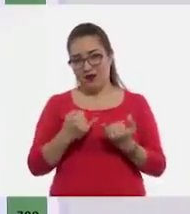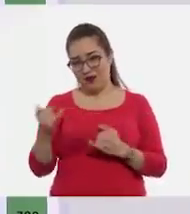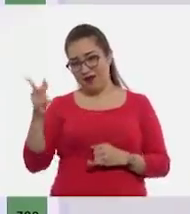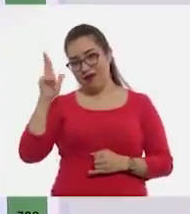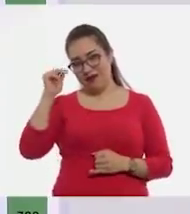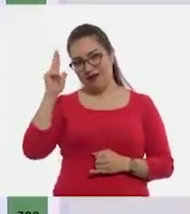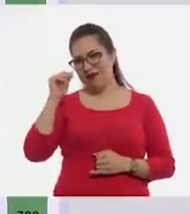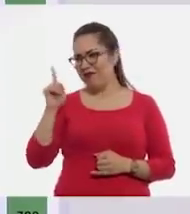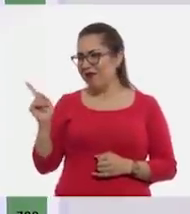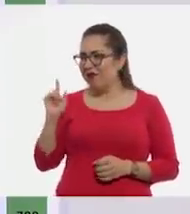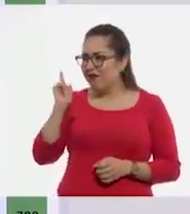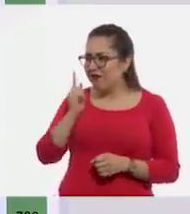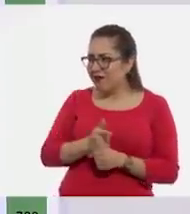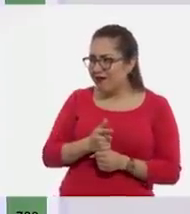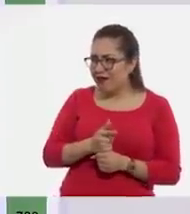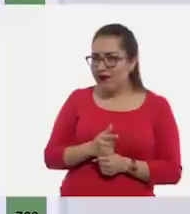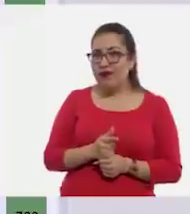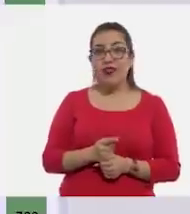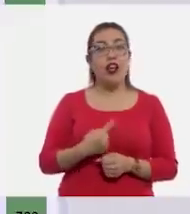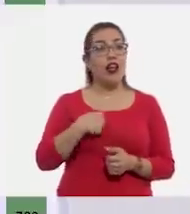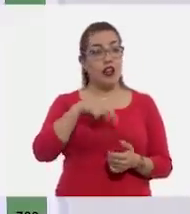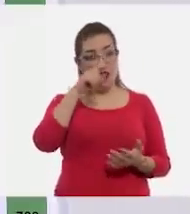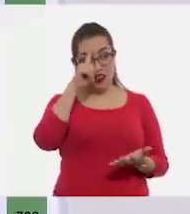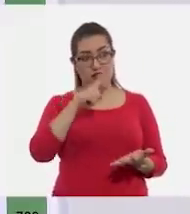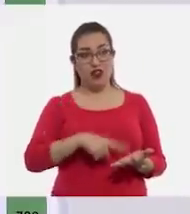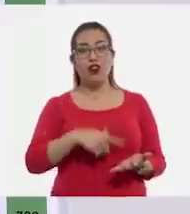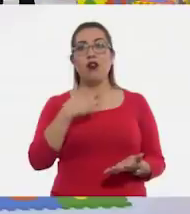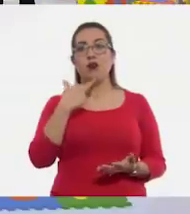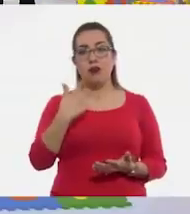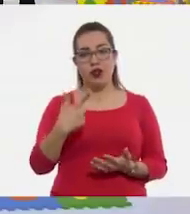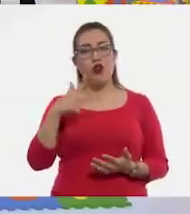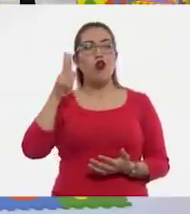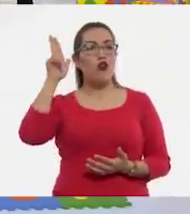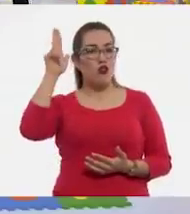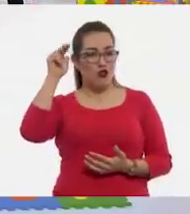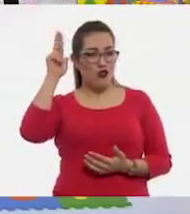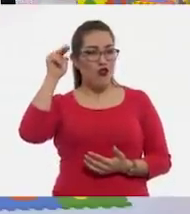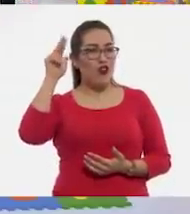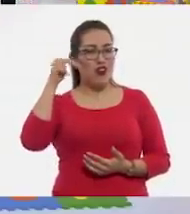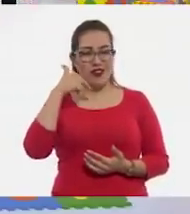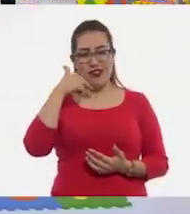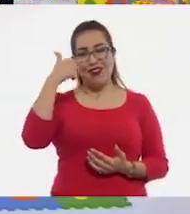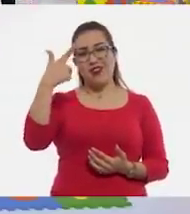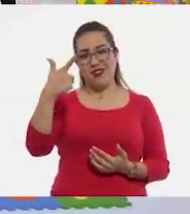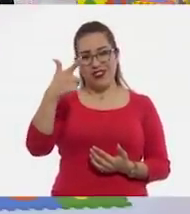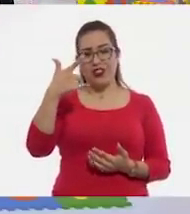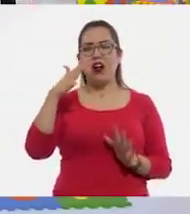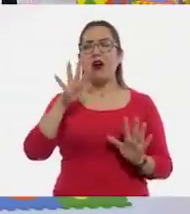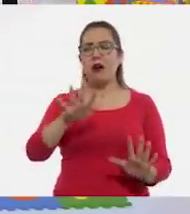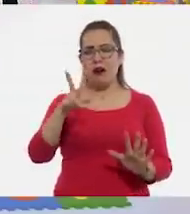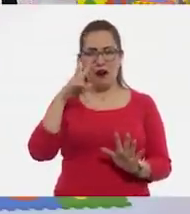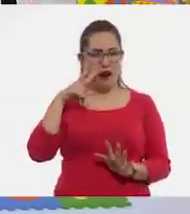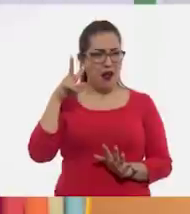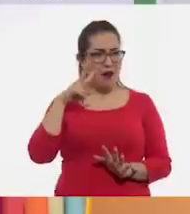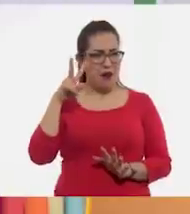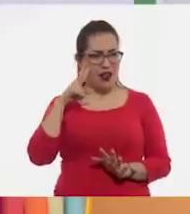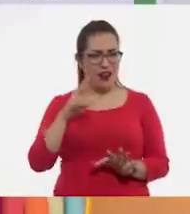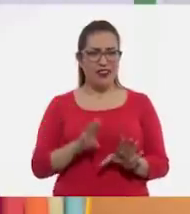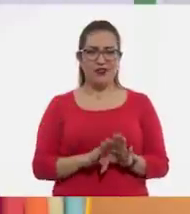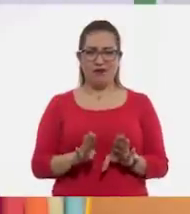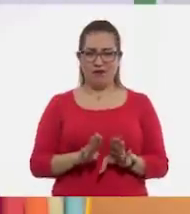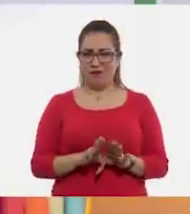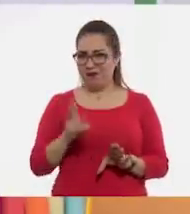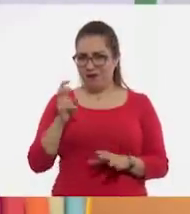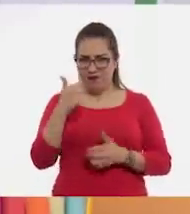diste cuenta de una cosa? ¿Qué? Creo que tiene mejor condición física que la ranita. Ah, pero no. Vamos a ver, porque esta no es una